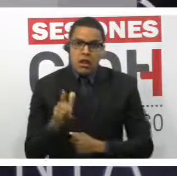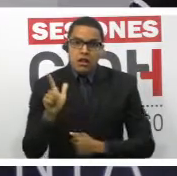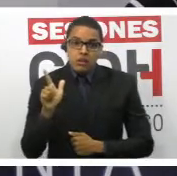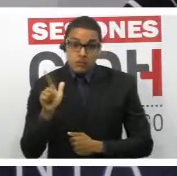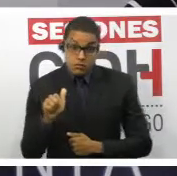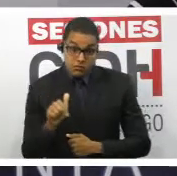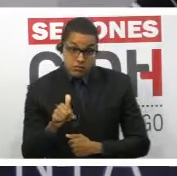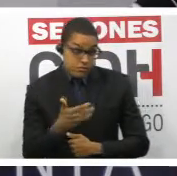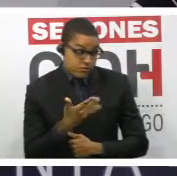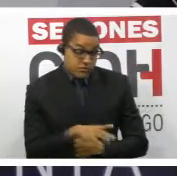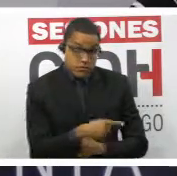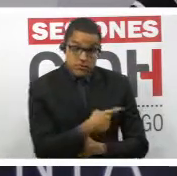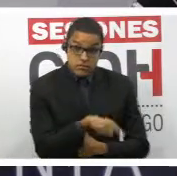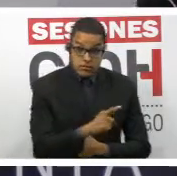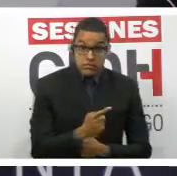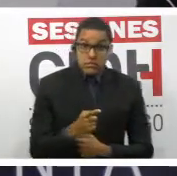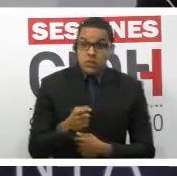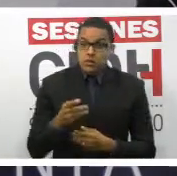l